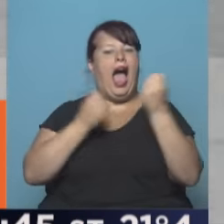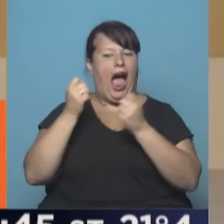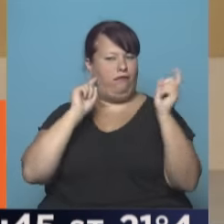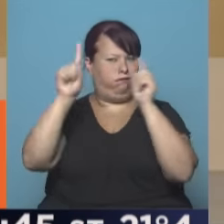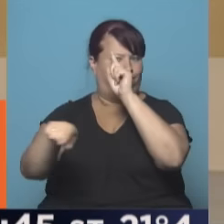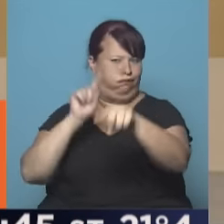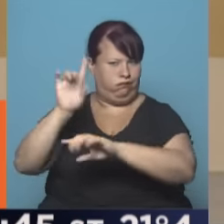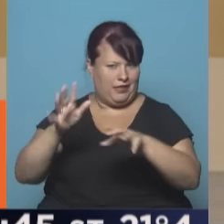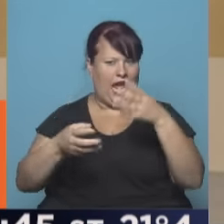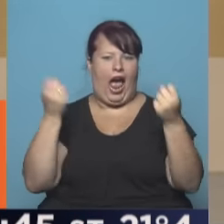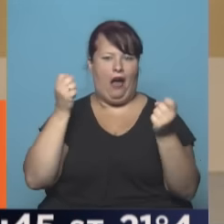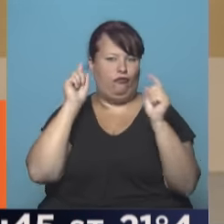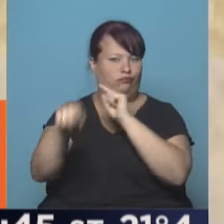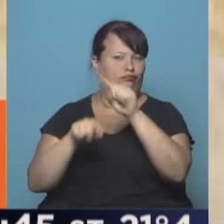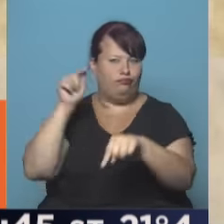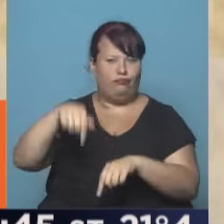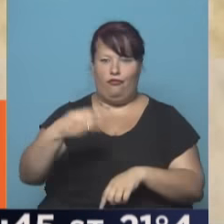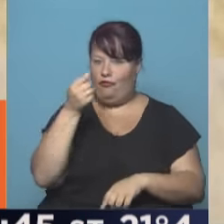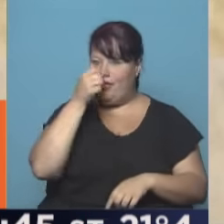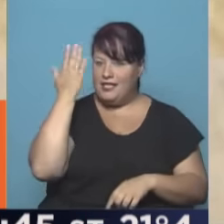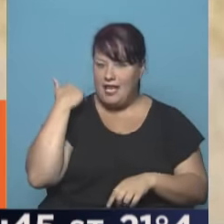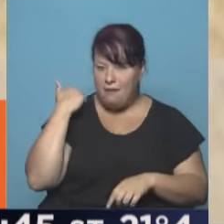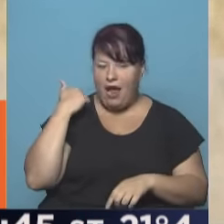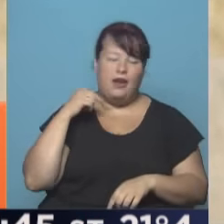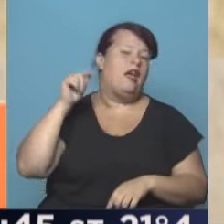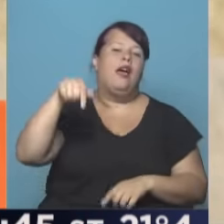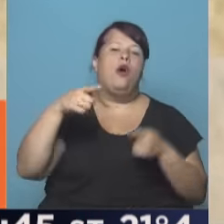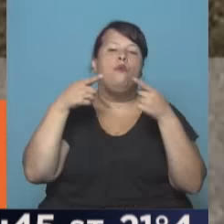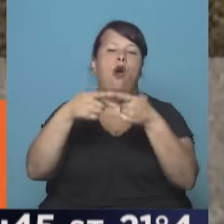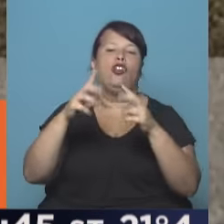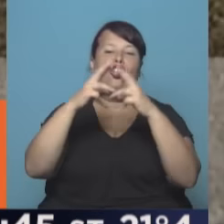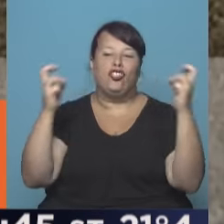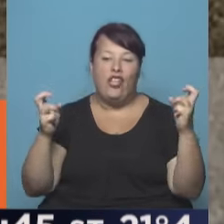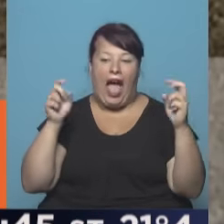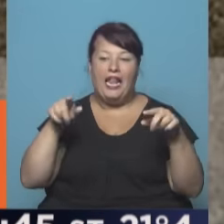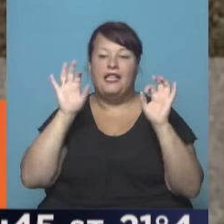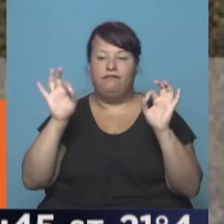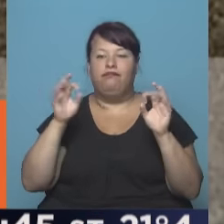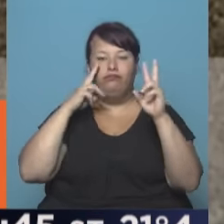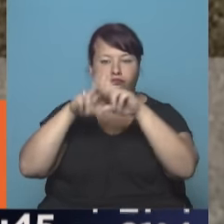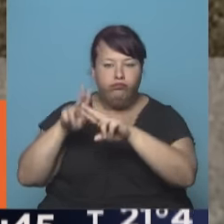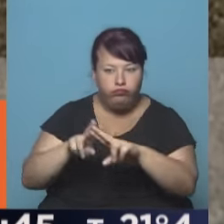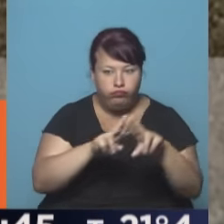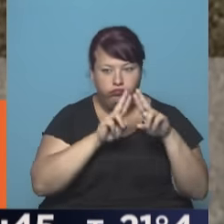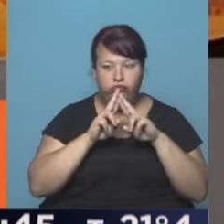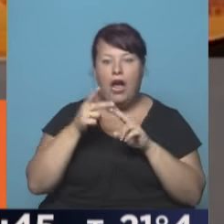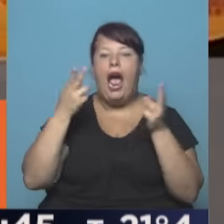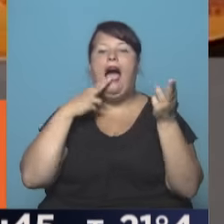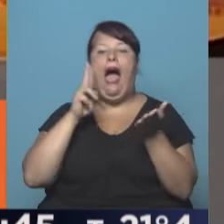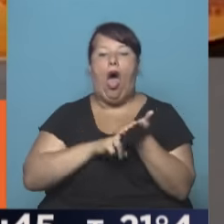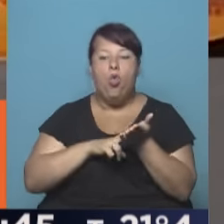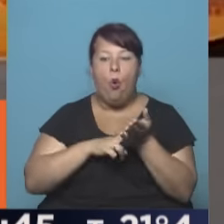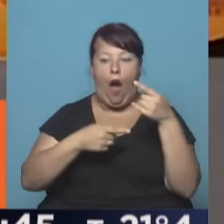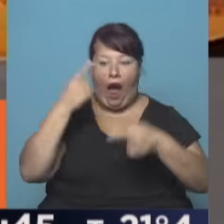han llegado, las máquinas han llegado este fin de semana al puerto de Zárate. Luego de una verificación en la aduana tendrán